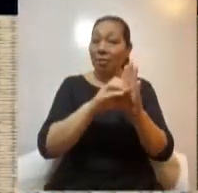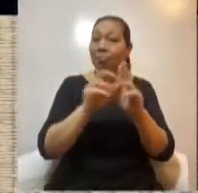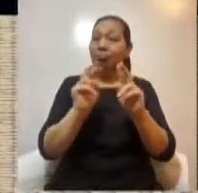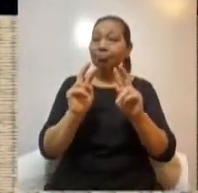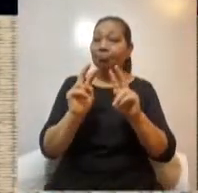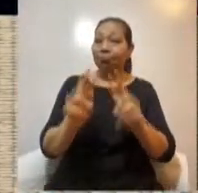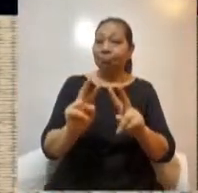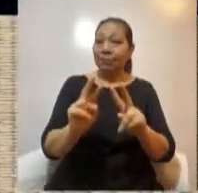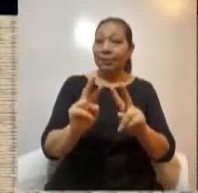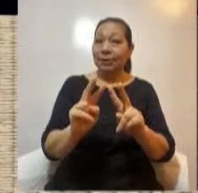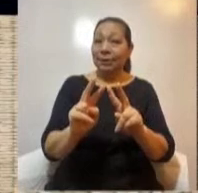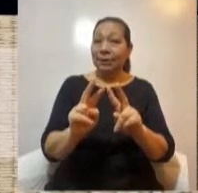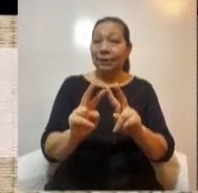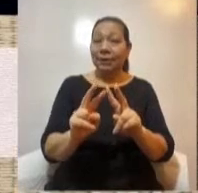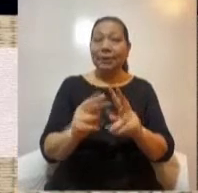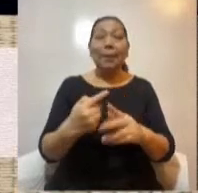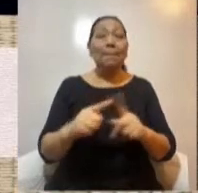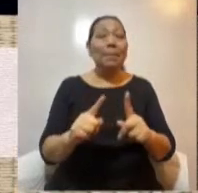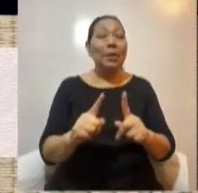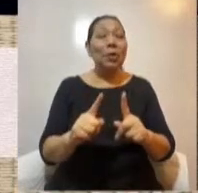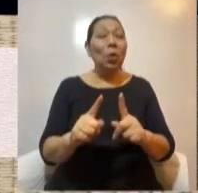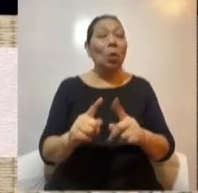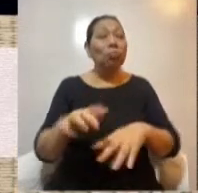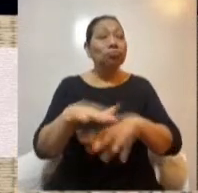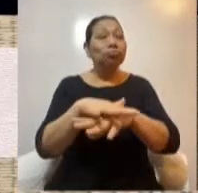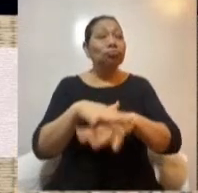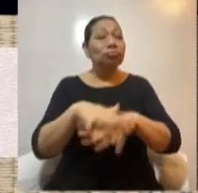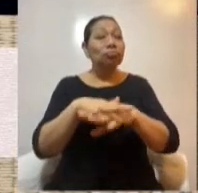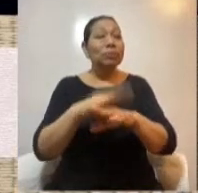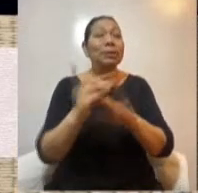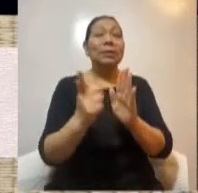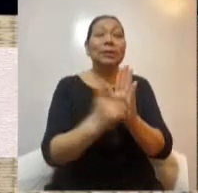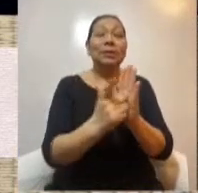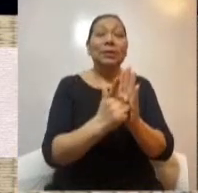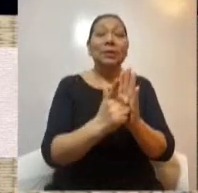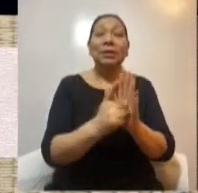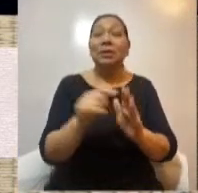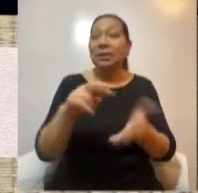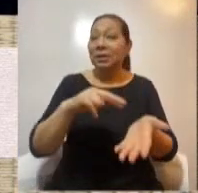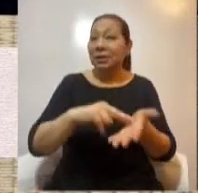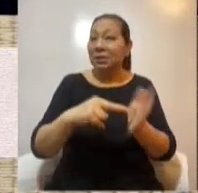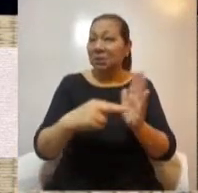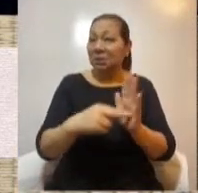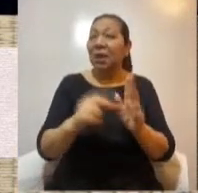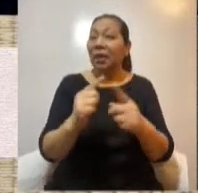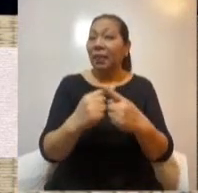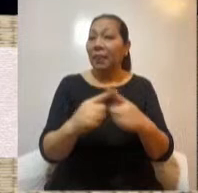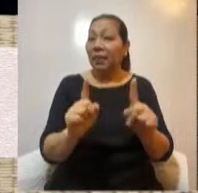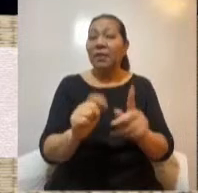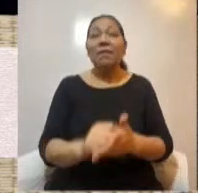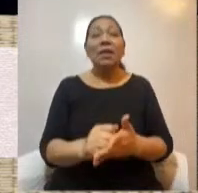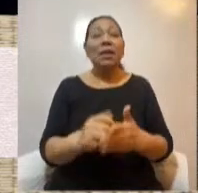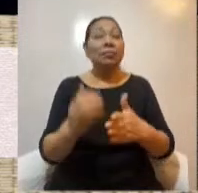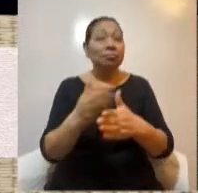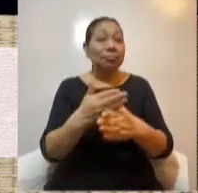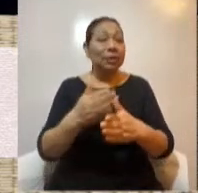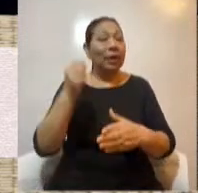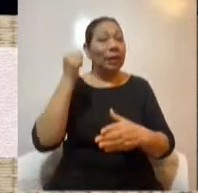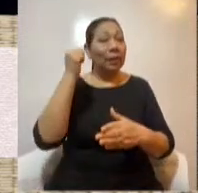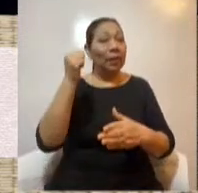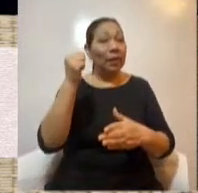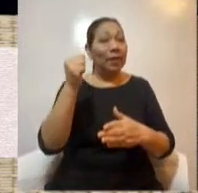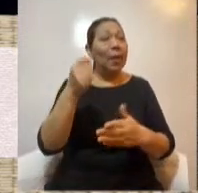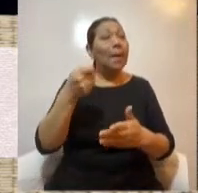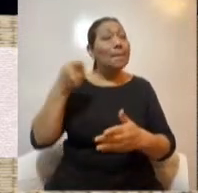Constitucional aprecia que el legislador ha dispensado un tratamiento legislativo significativamente diferente entre